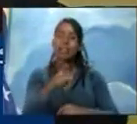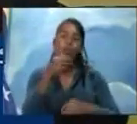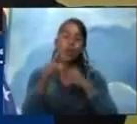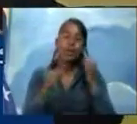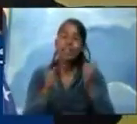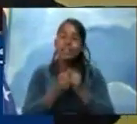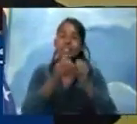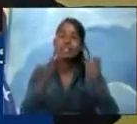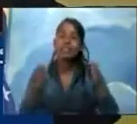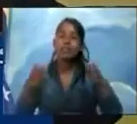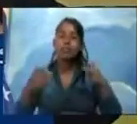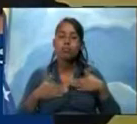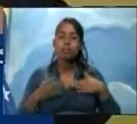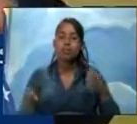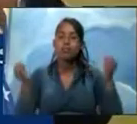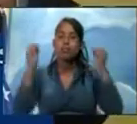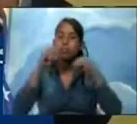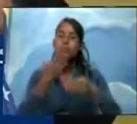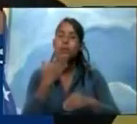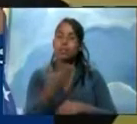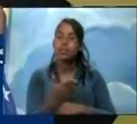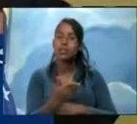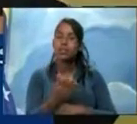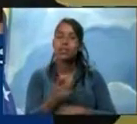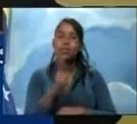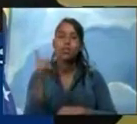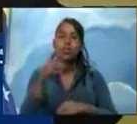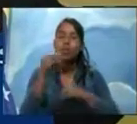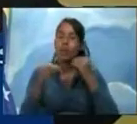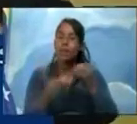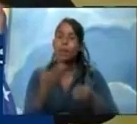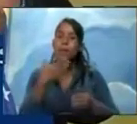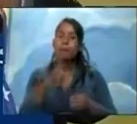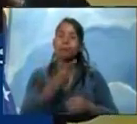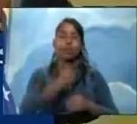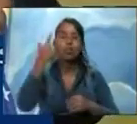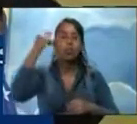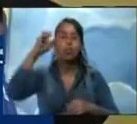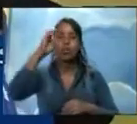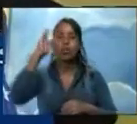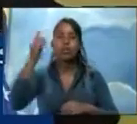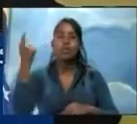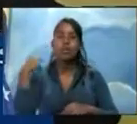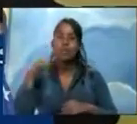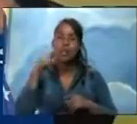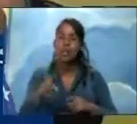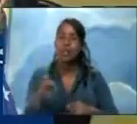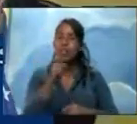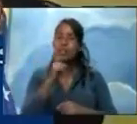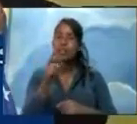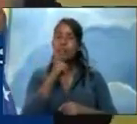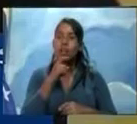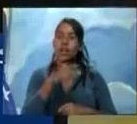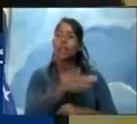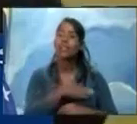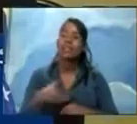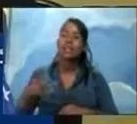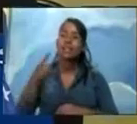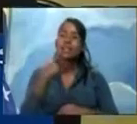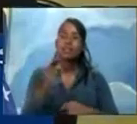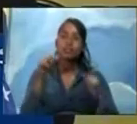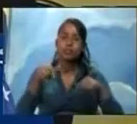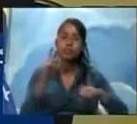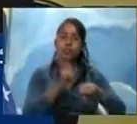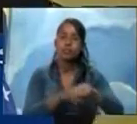sin mi consentimiento, o sea que no lo hará permitido por mí, y tendrá entonces dificultades. Quiere decir que en